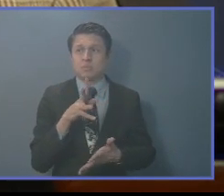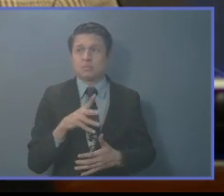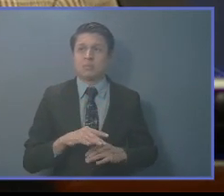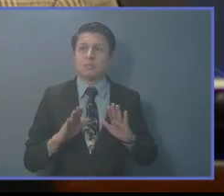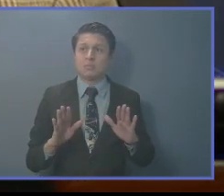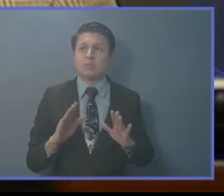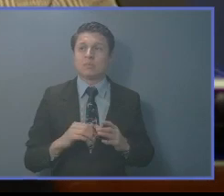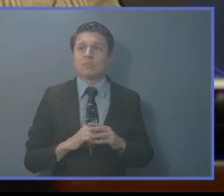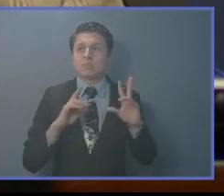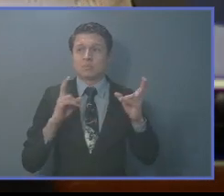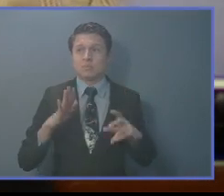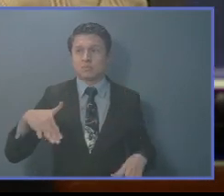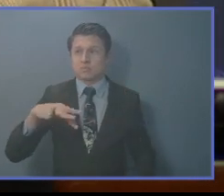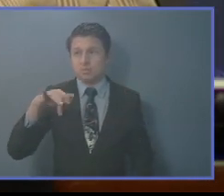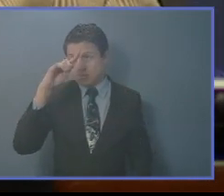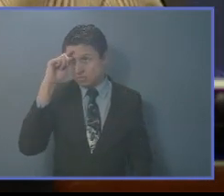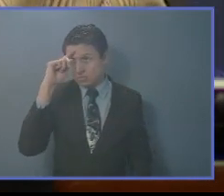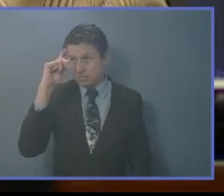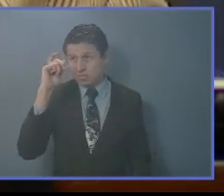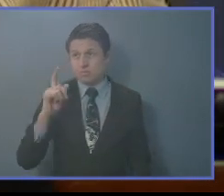o en los lugares de trabajo.